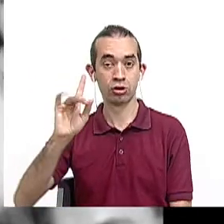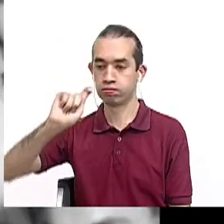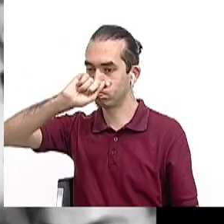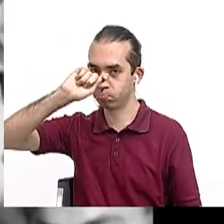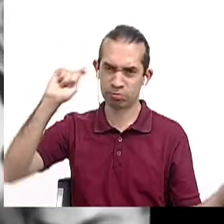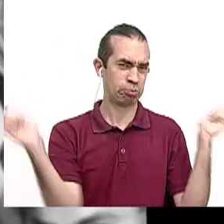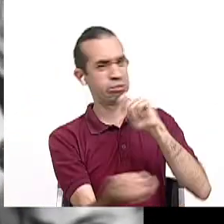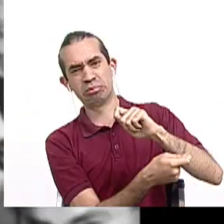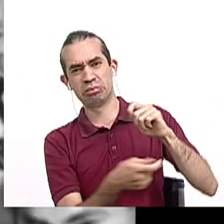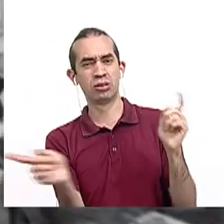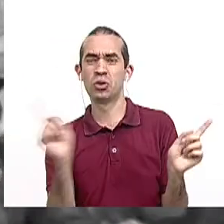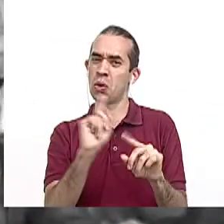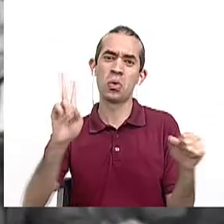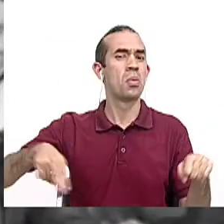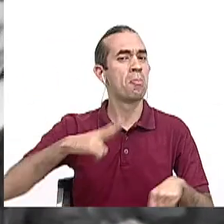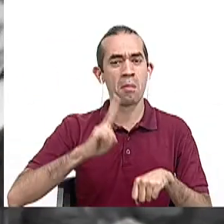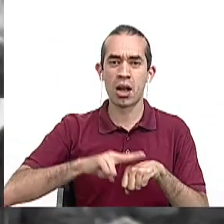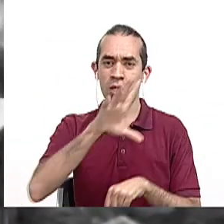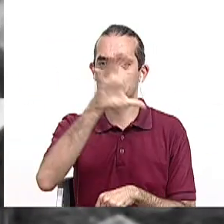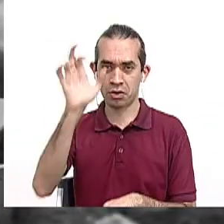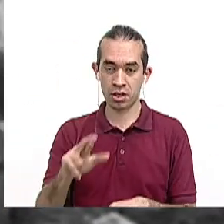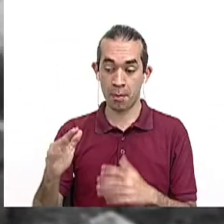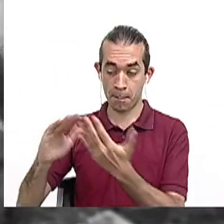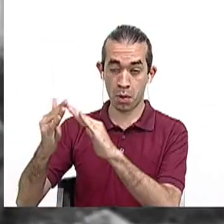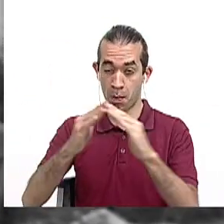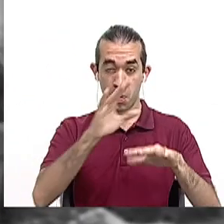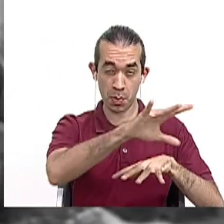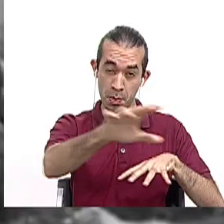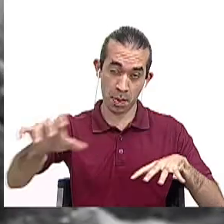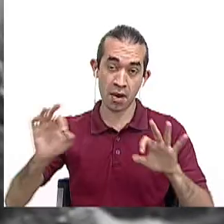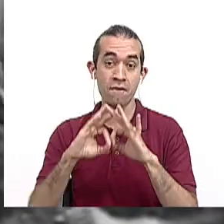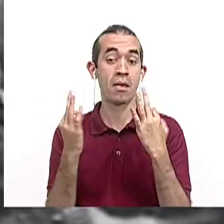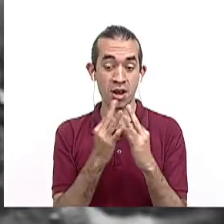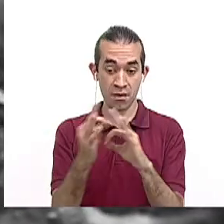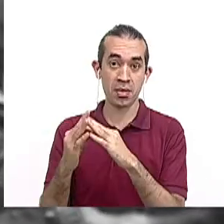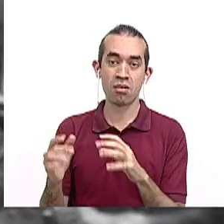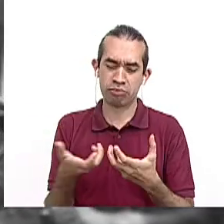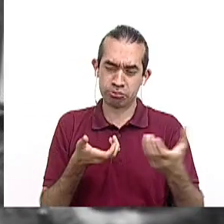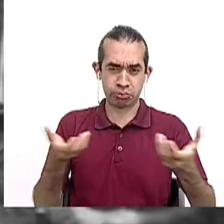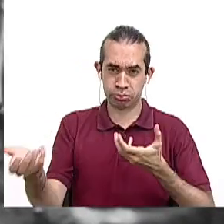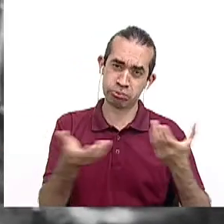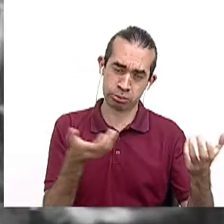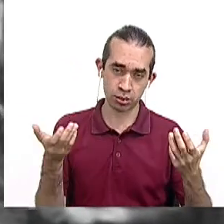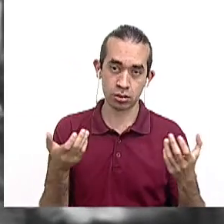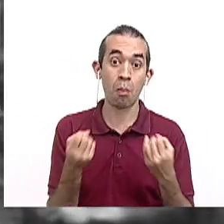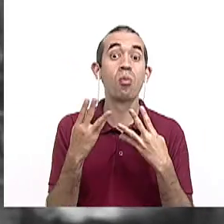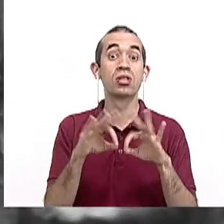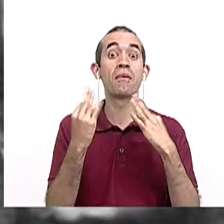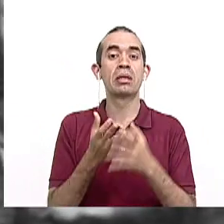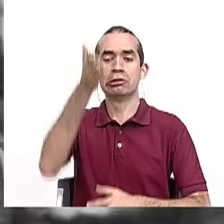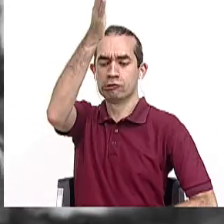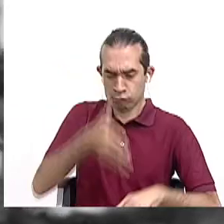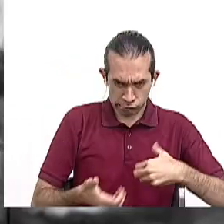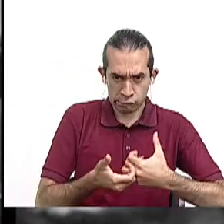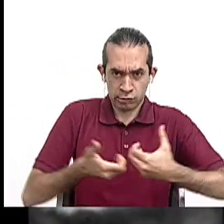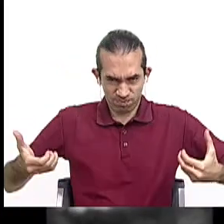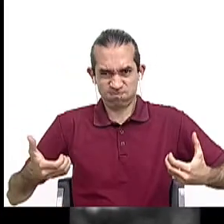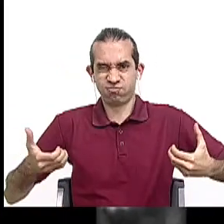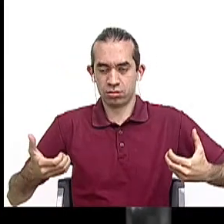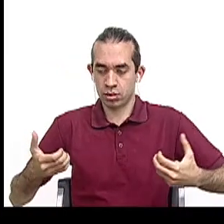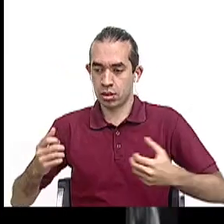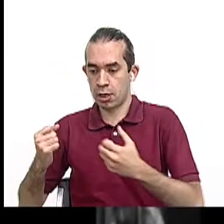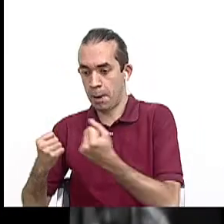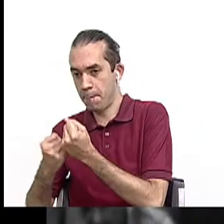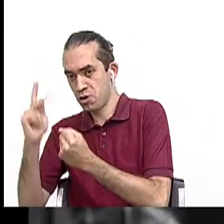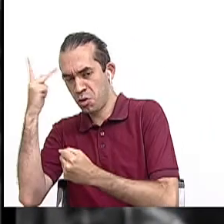normalidad costarricense. En cada pueblo y familia también hubo una división. Muchas familias familias se vieron divididas por su simpatía política y